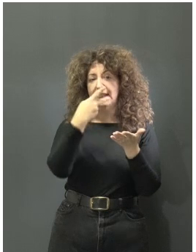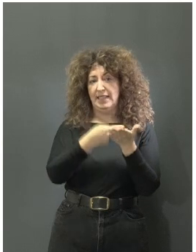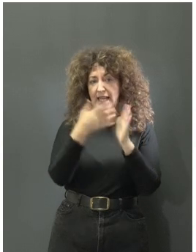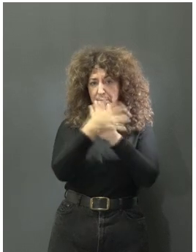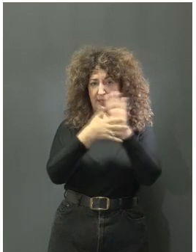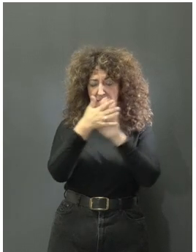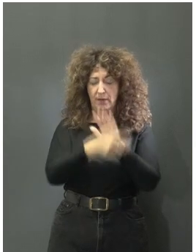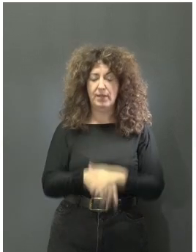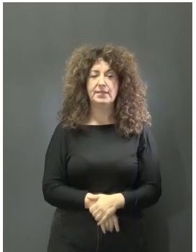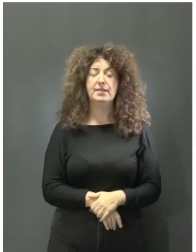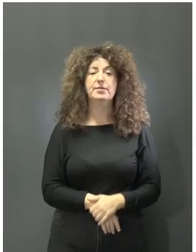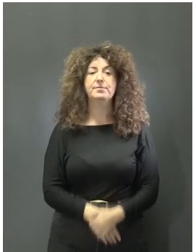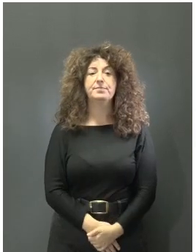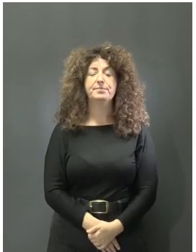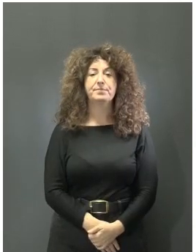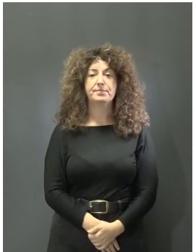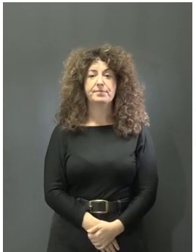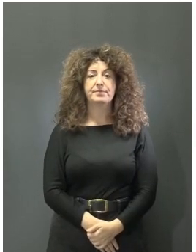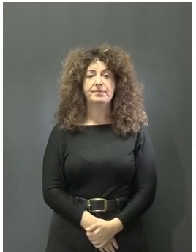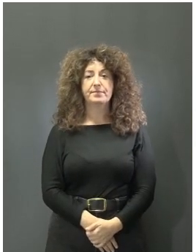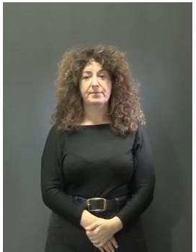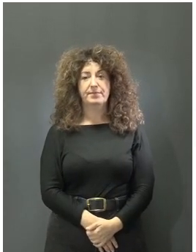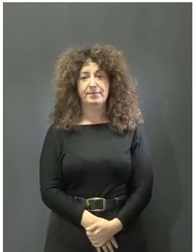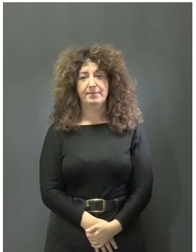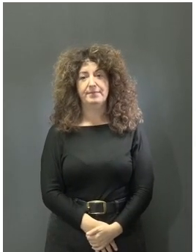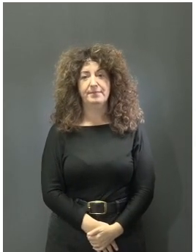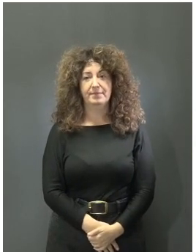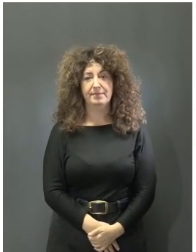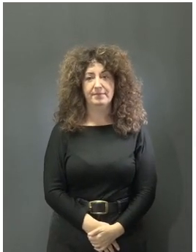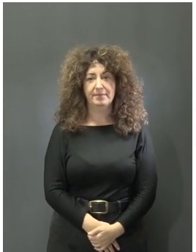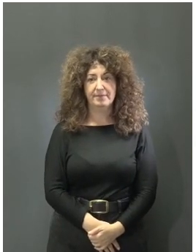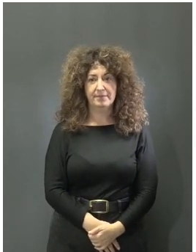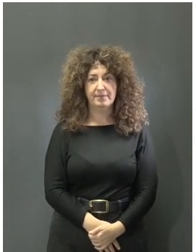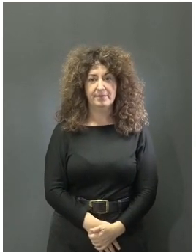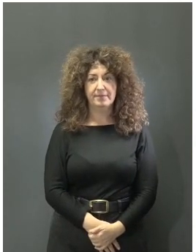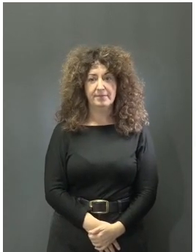intérprete de lengua de signos española.